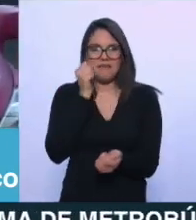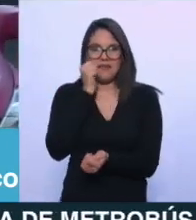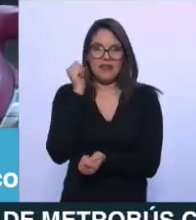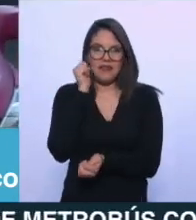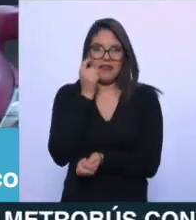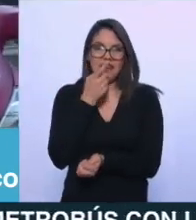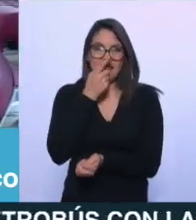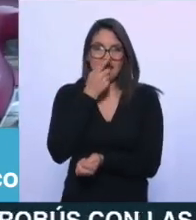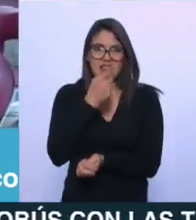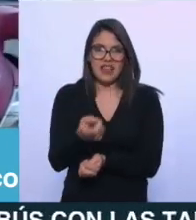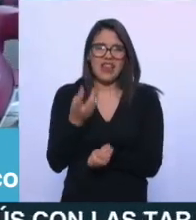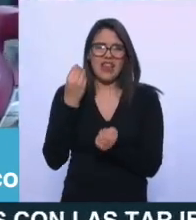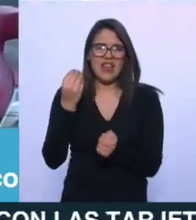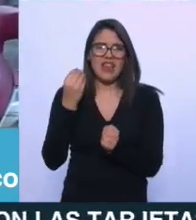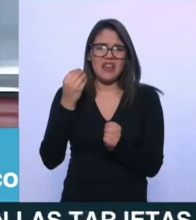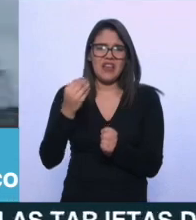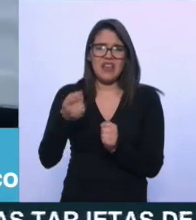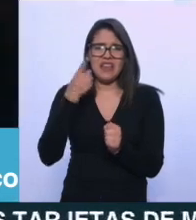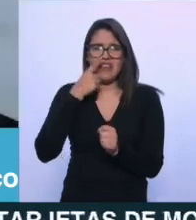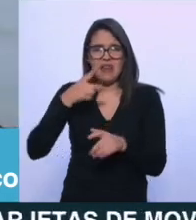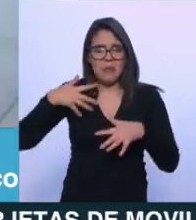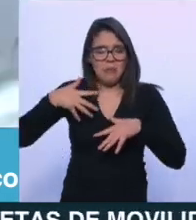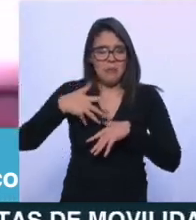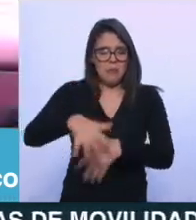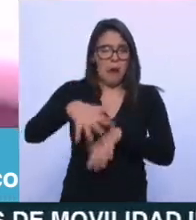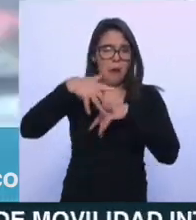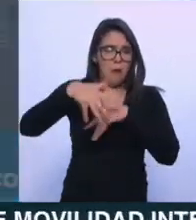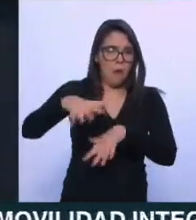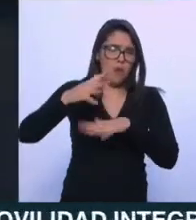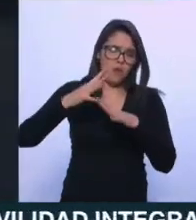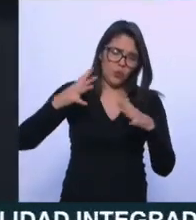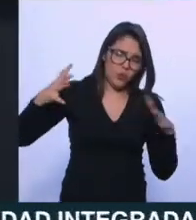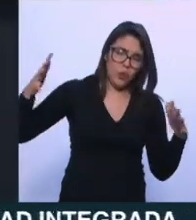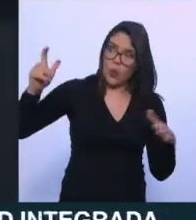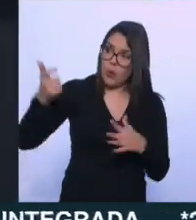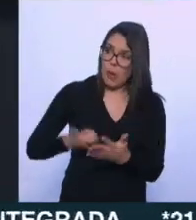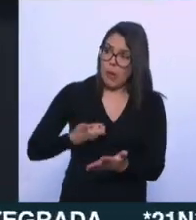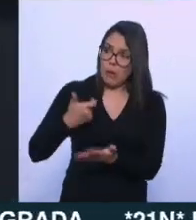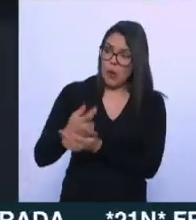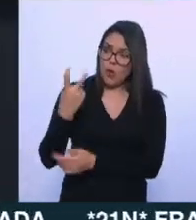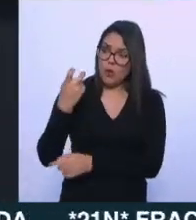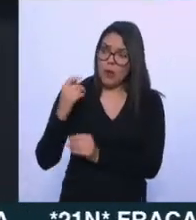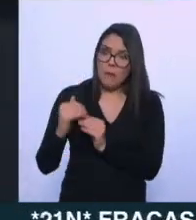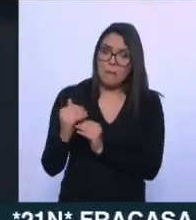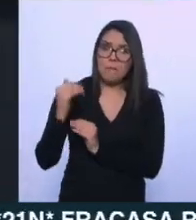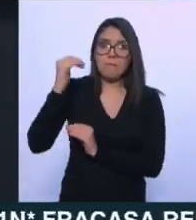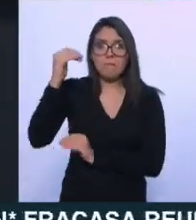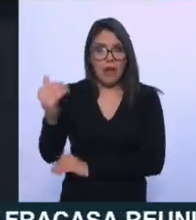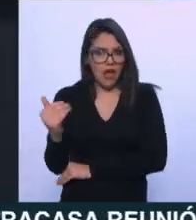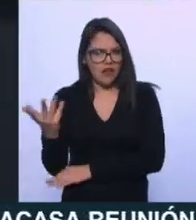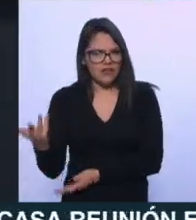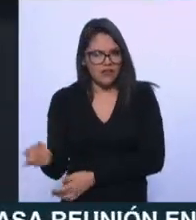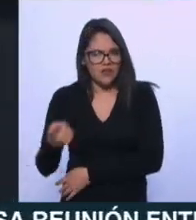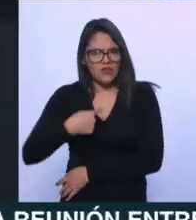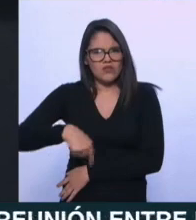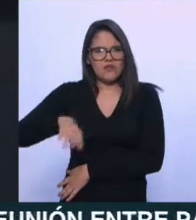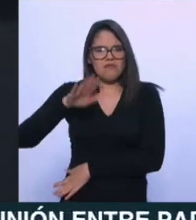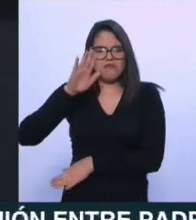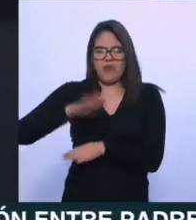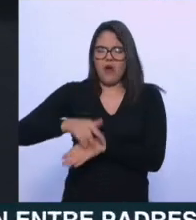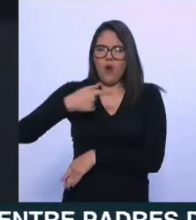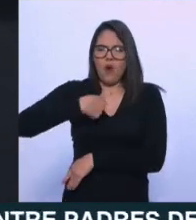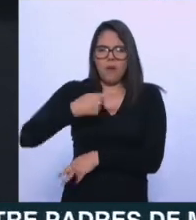a haber unas megamarchas y no les aumentaban 2 pesos a la tarifa. Bueno, los más afectados somos nosotros, los ciudadanos de a pie y los usuarios de